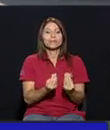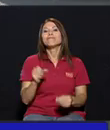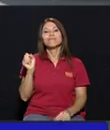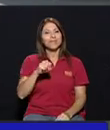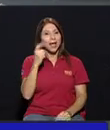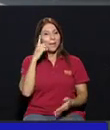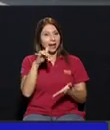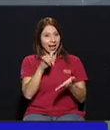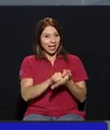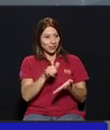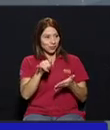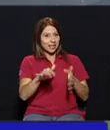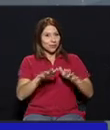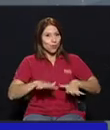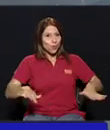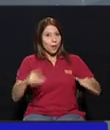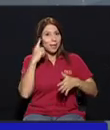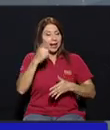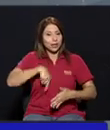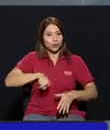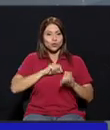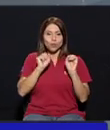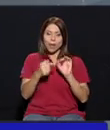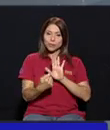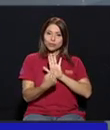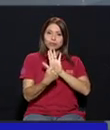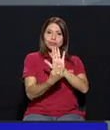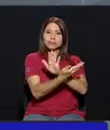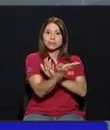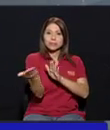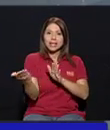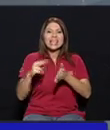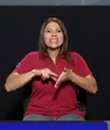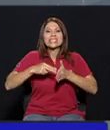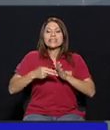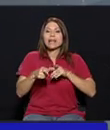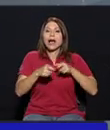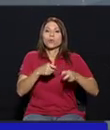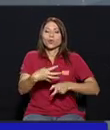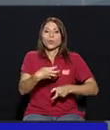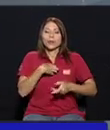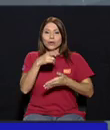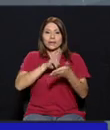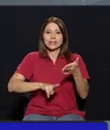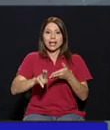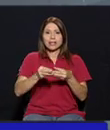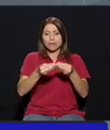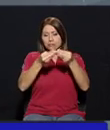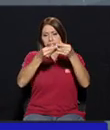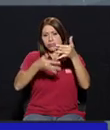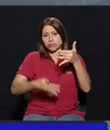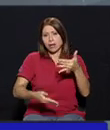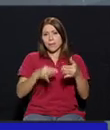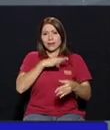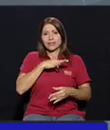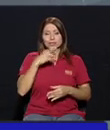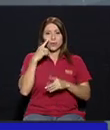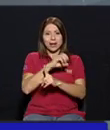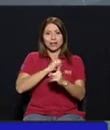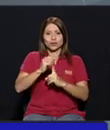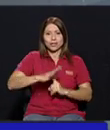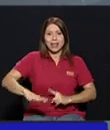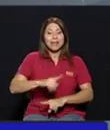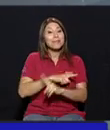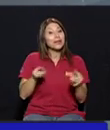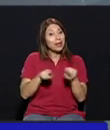eso son estos espacios, para que definamos bien ante la gente qué entendemos por autonomía universitaria, los múltiples beneficios que tiene para la